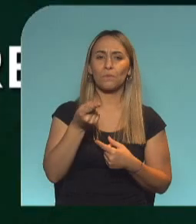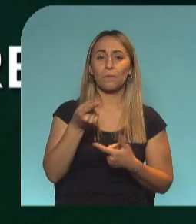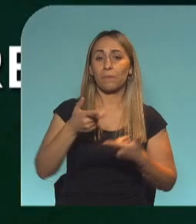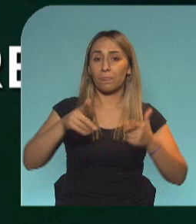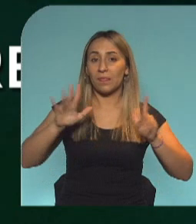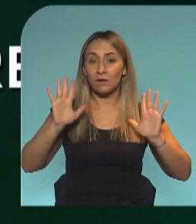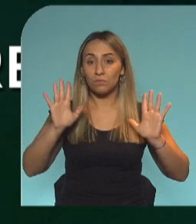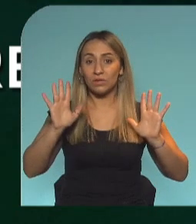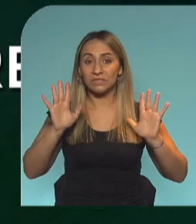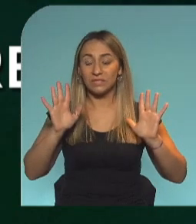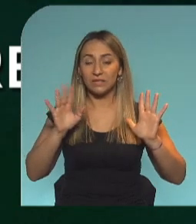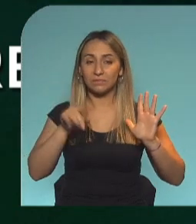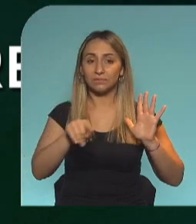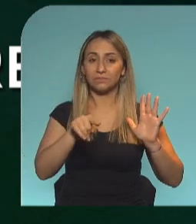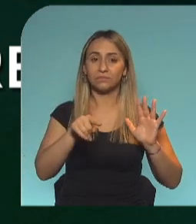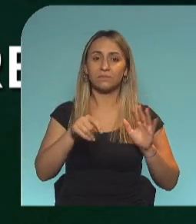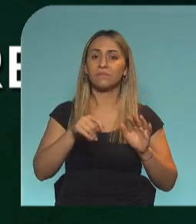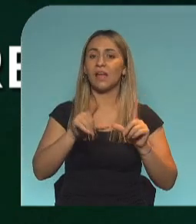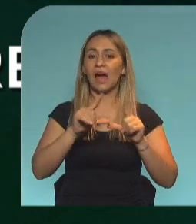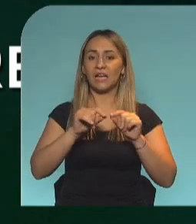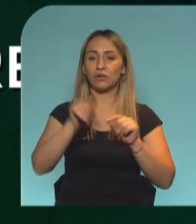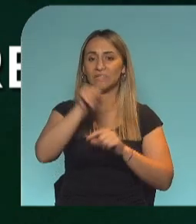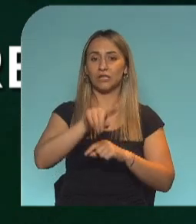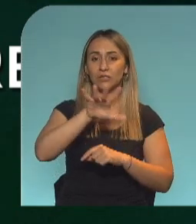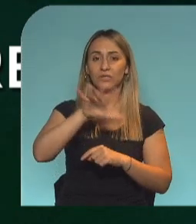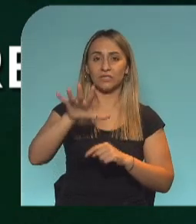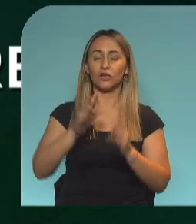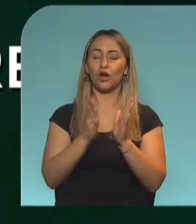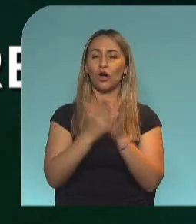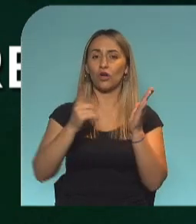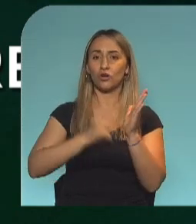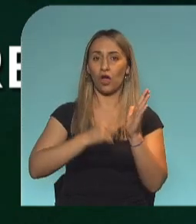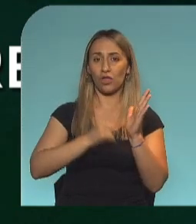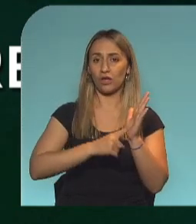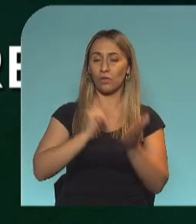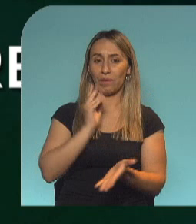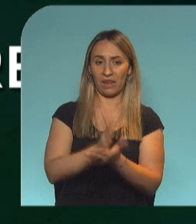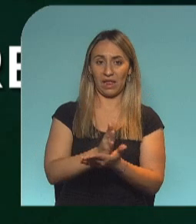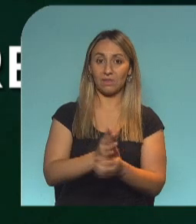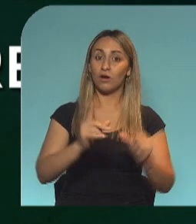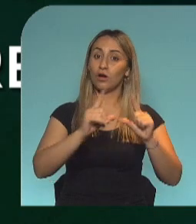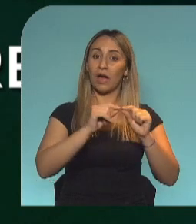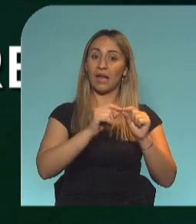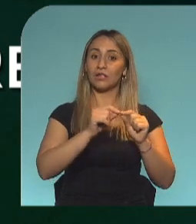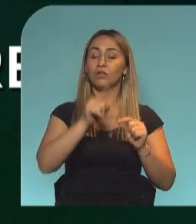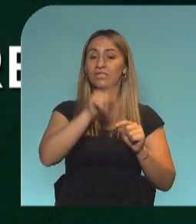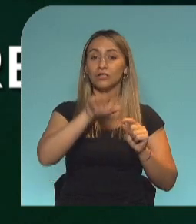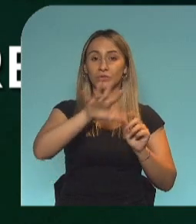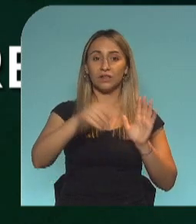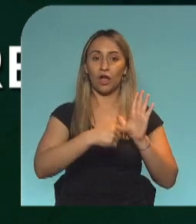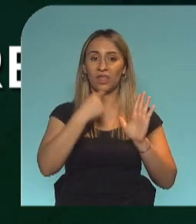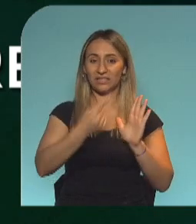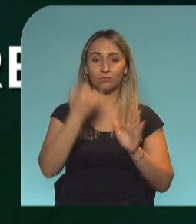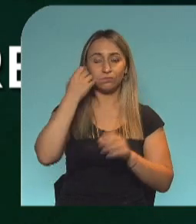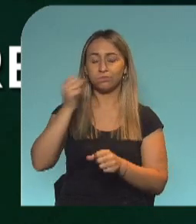podría equipararse a esto tiene que ver con el artículo 155 del Código Penal. Ese artículo 155 tiene un proyecto con media sanción